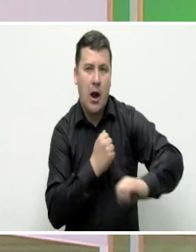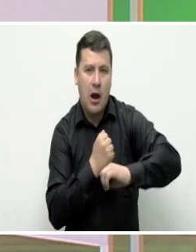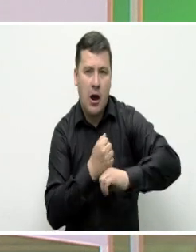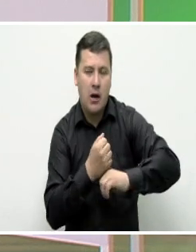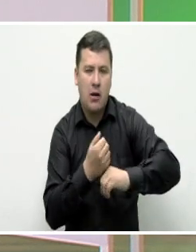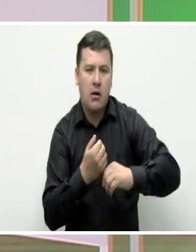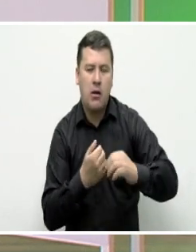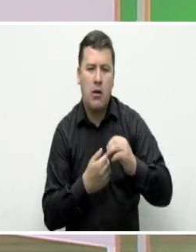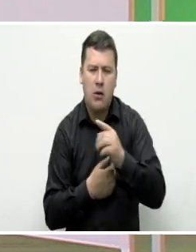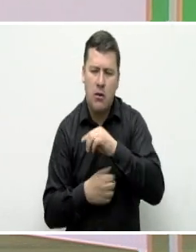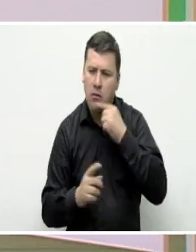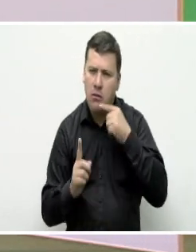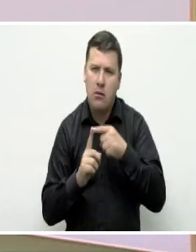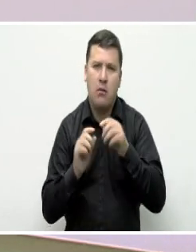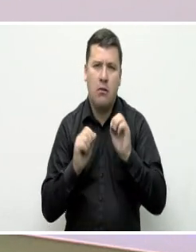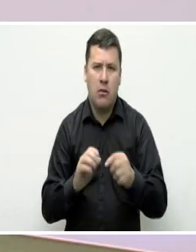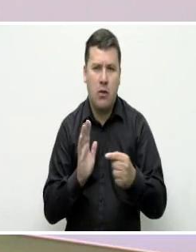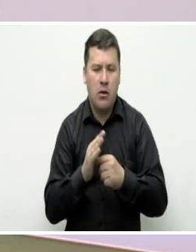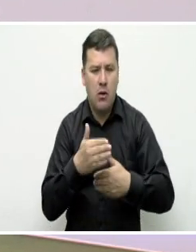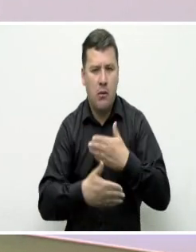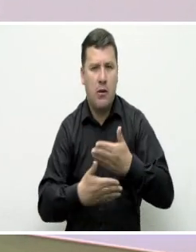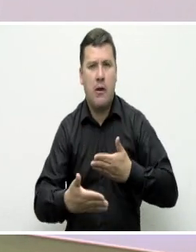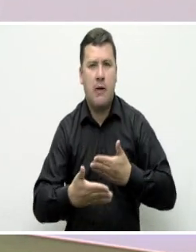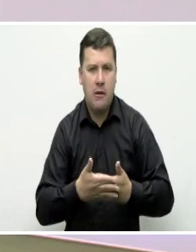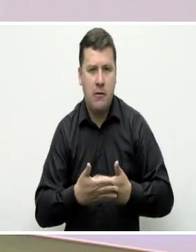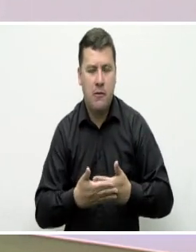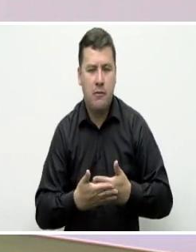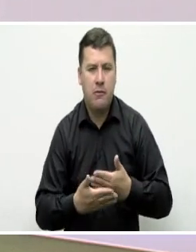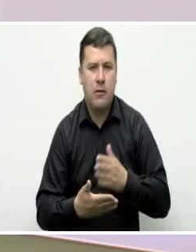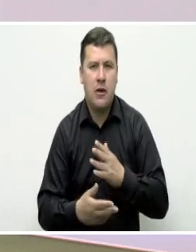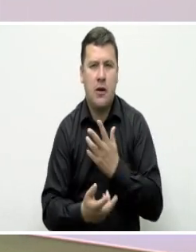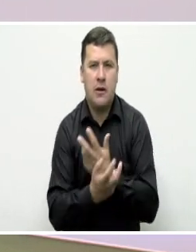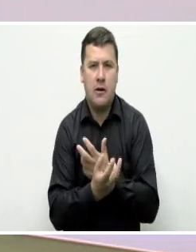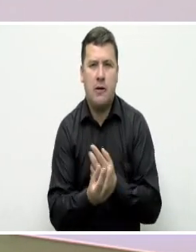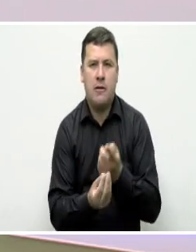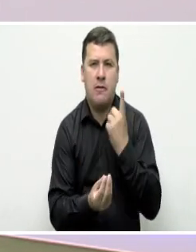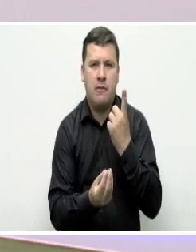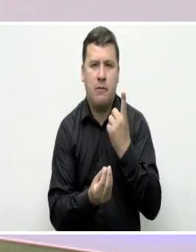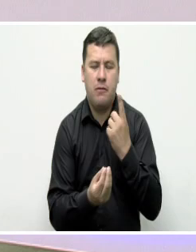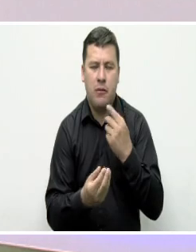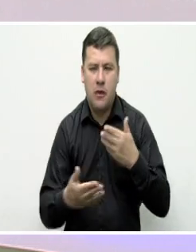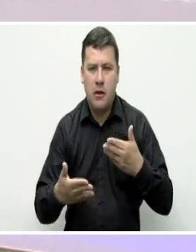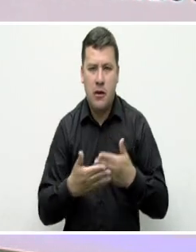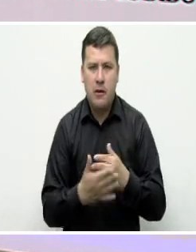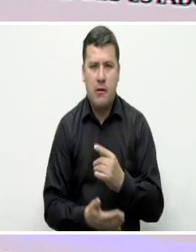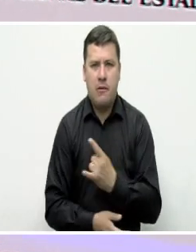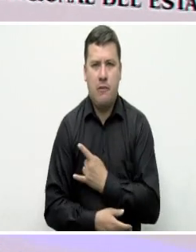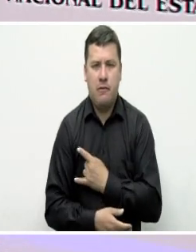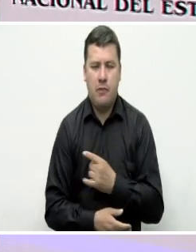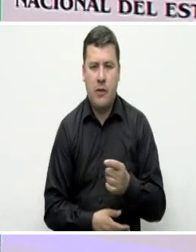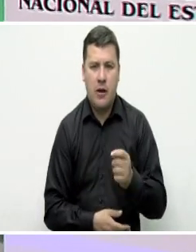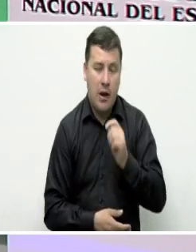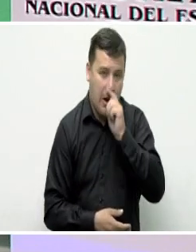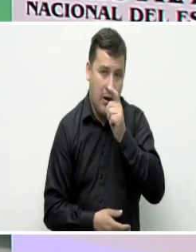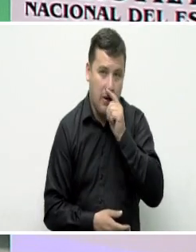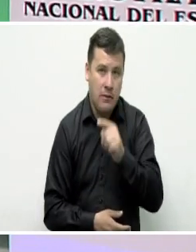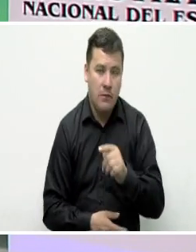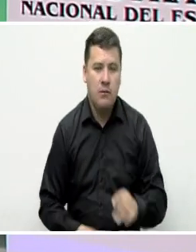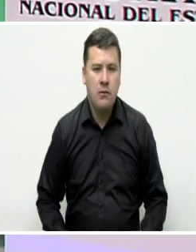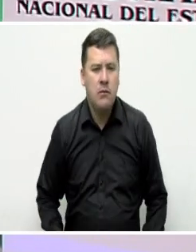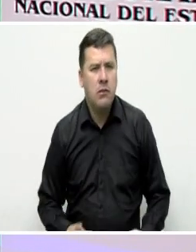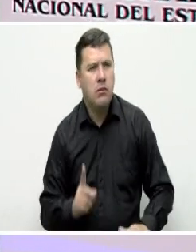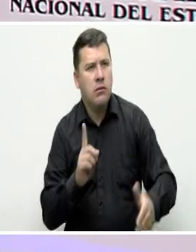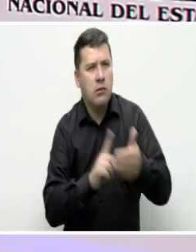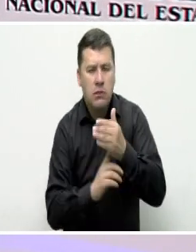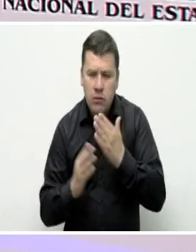y Conceptos, y luego que fueron procesados por la Facultad de Ciencia Política de la Pontificia Universidad Javeriana. Con ellos logramos